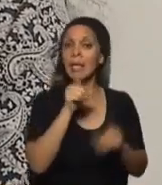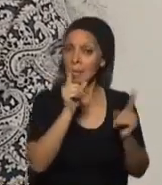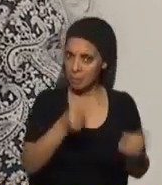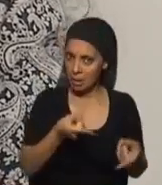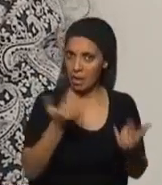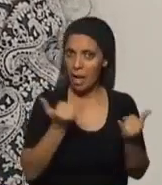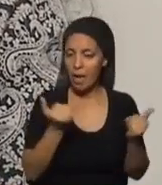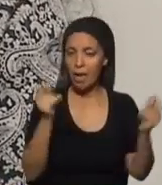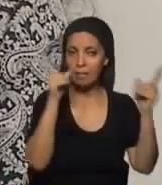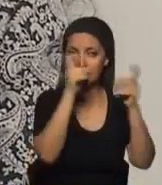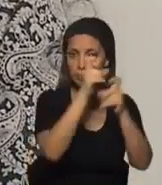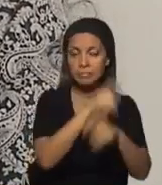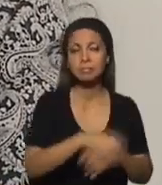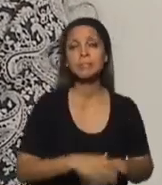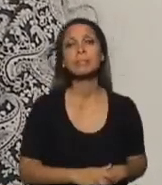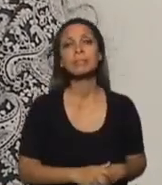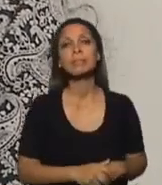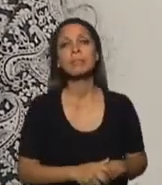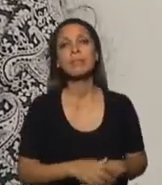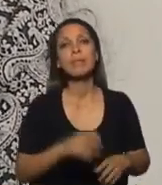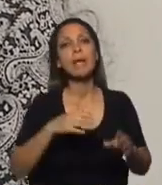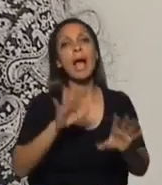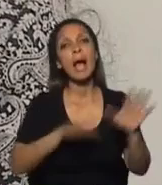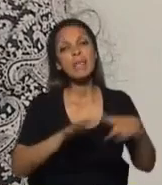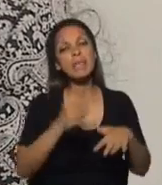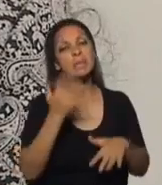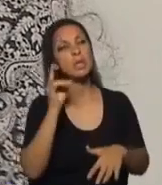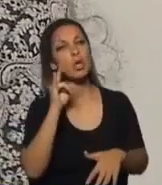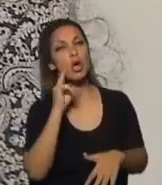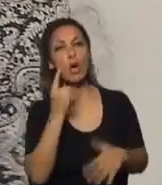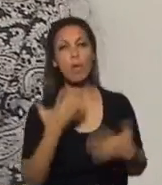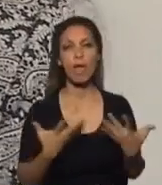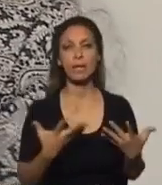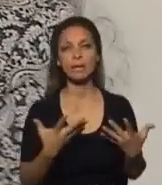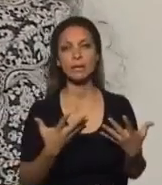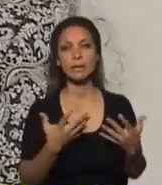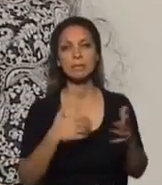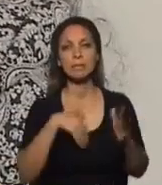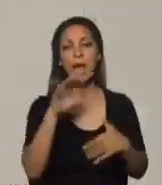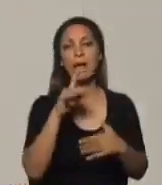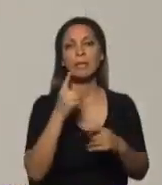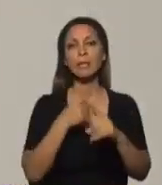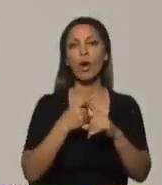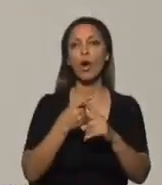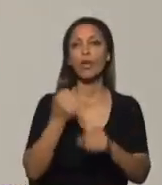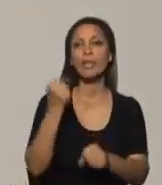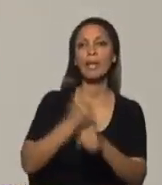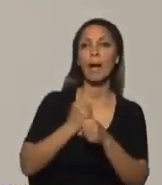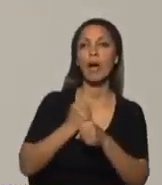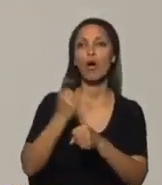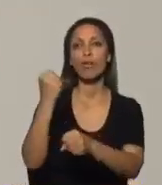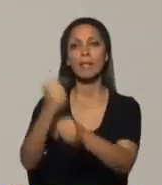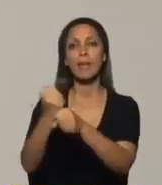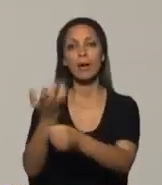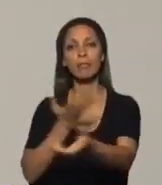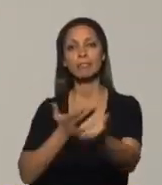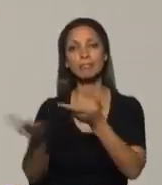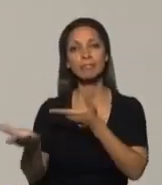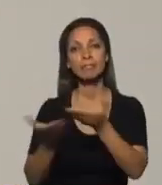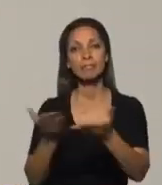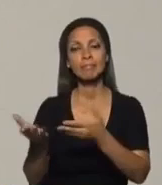dificultades. Muchas veces nos sentimos más cómodas con transacciones de trabajo por trabajo y estamos más